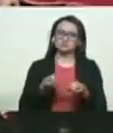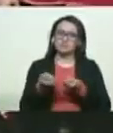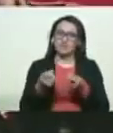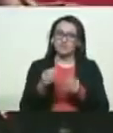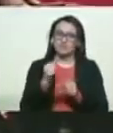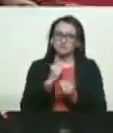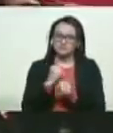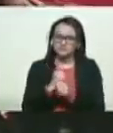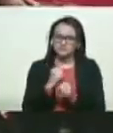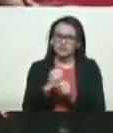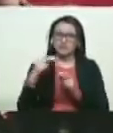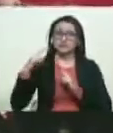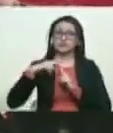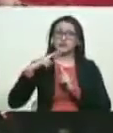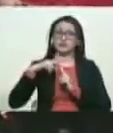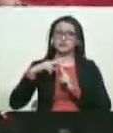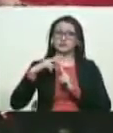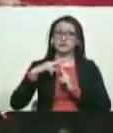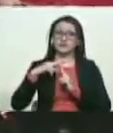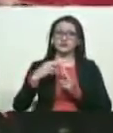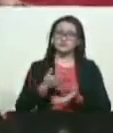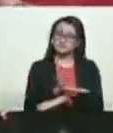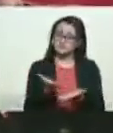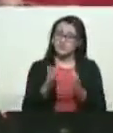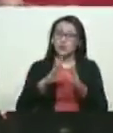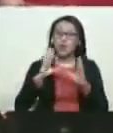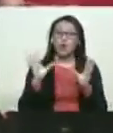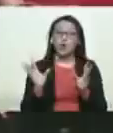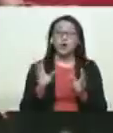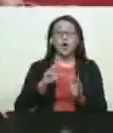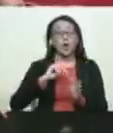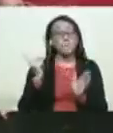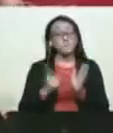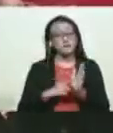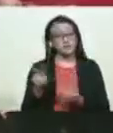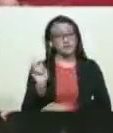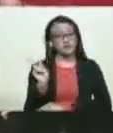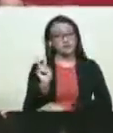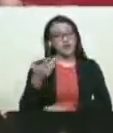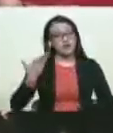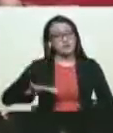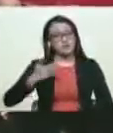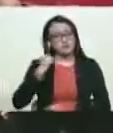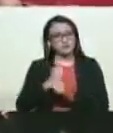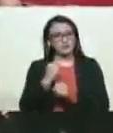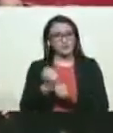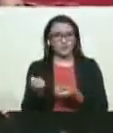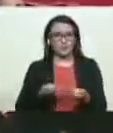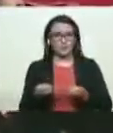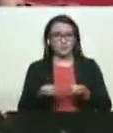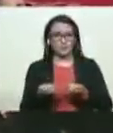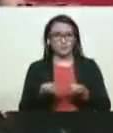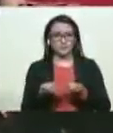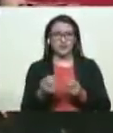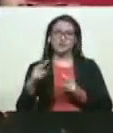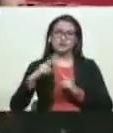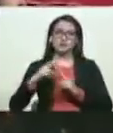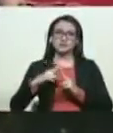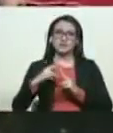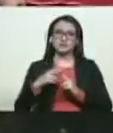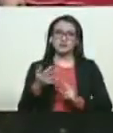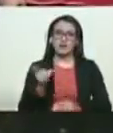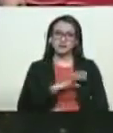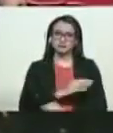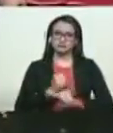para el táchira y para venezuela es muy importante la labor económica y esta chica tiene mucho